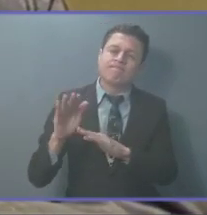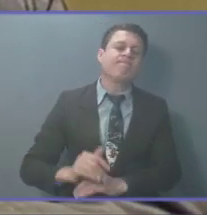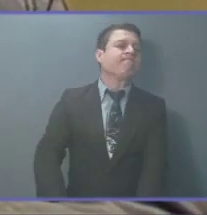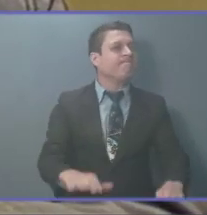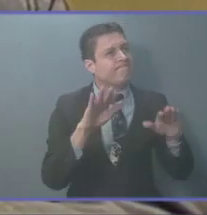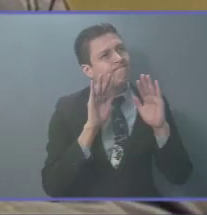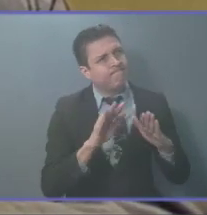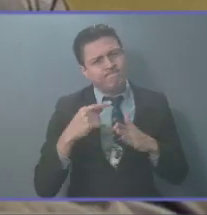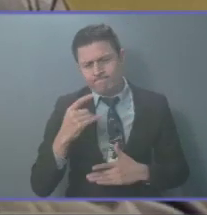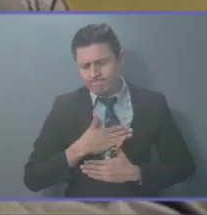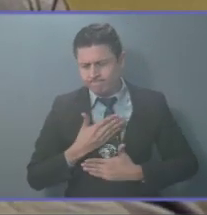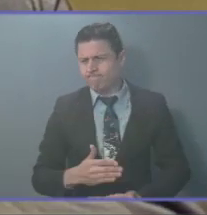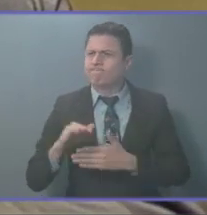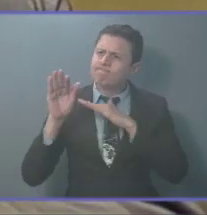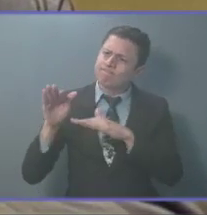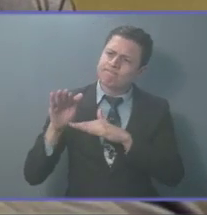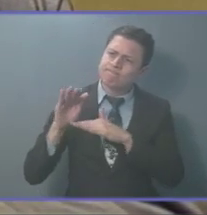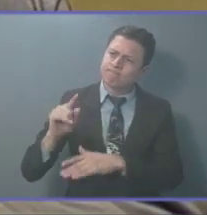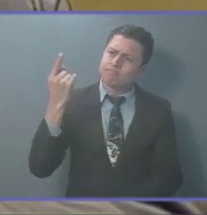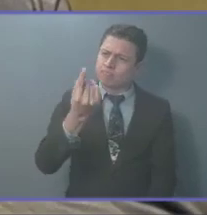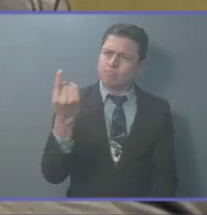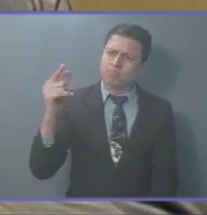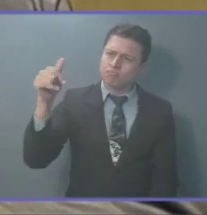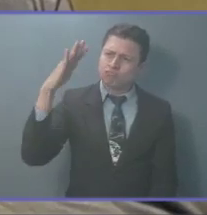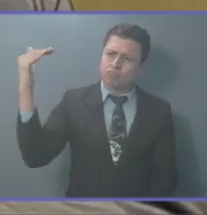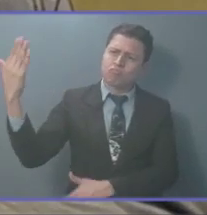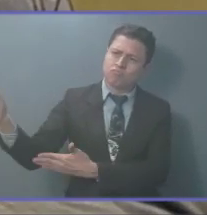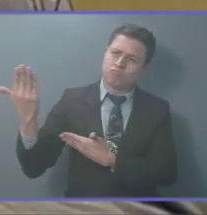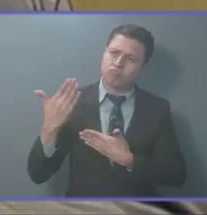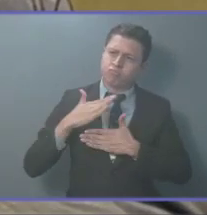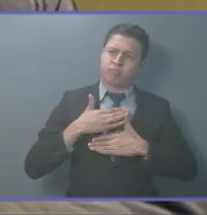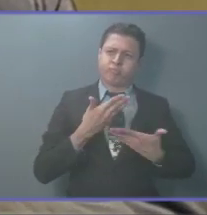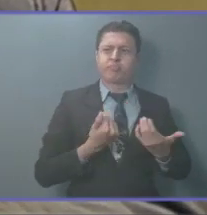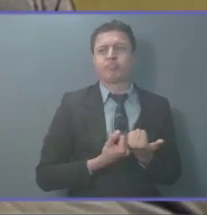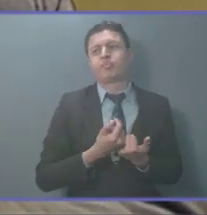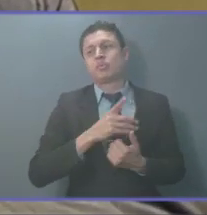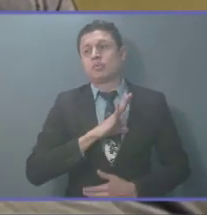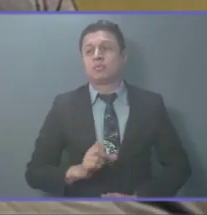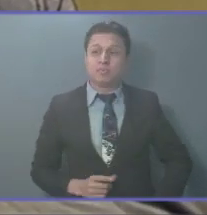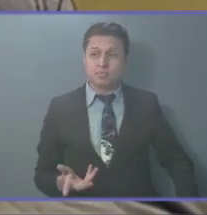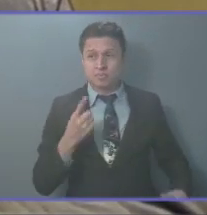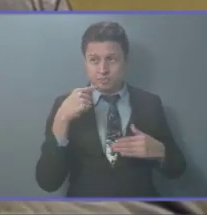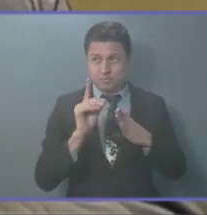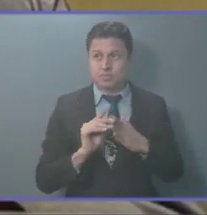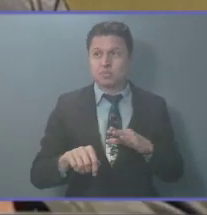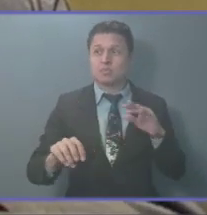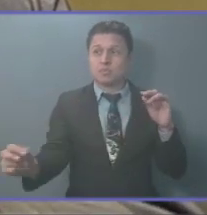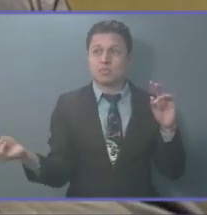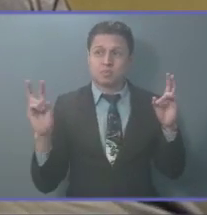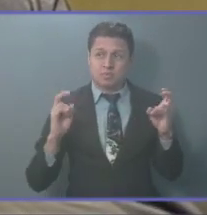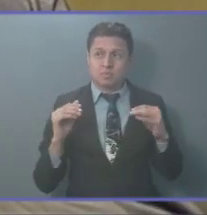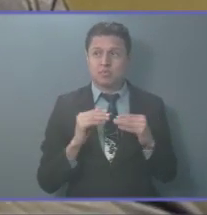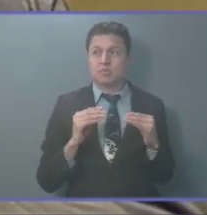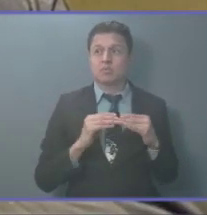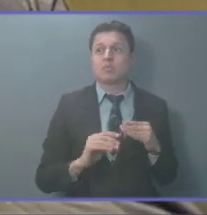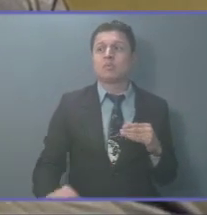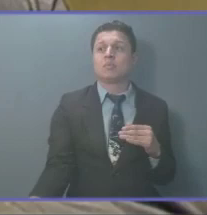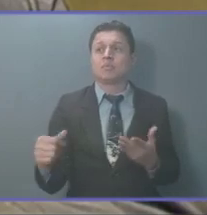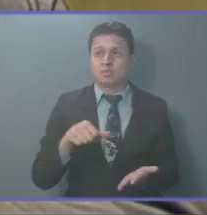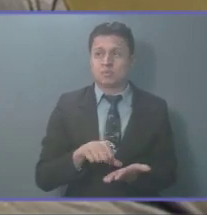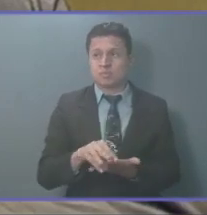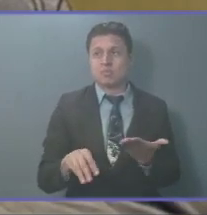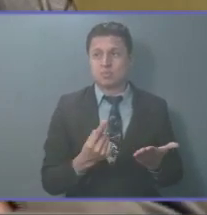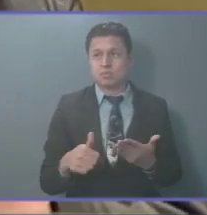ser agradecido con esos pueblos y con esos gobiernos. Así que, colegas, y sobre todo nuestros estimados